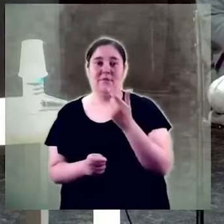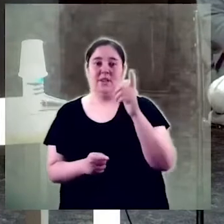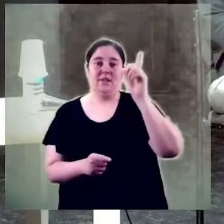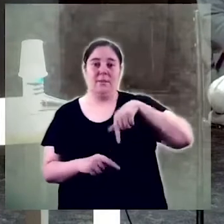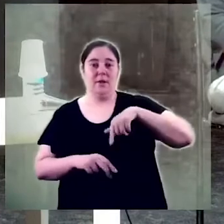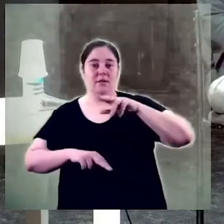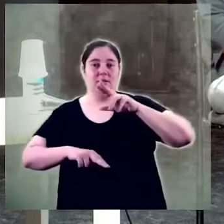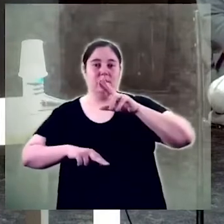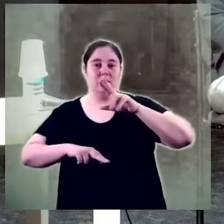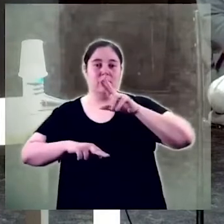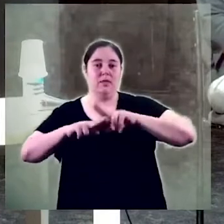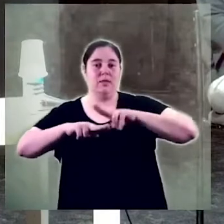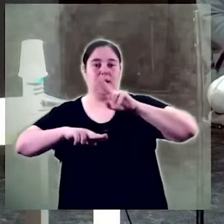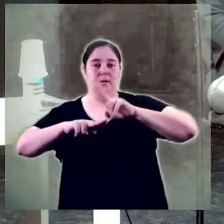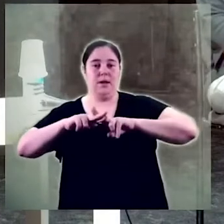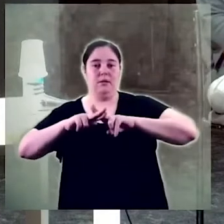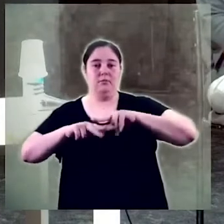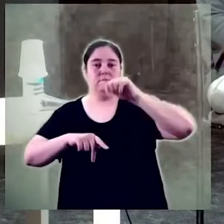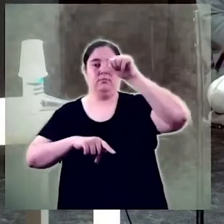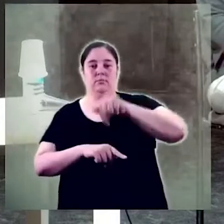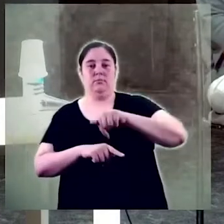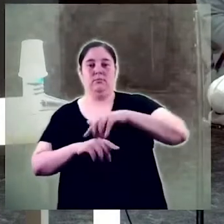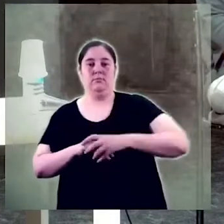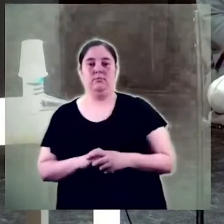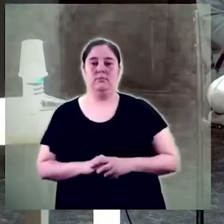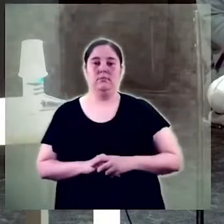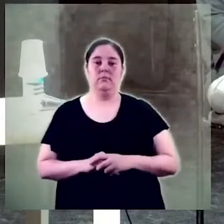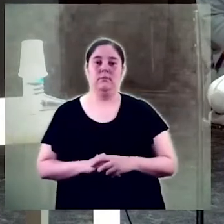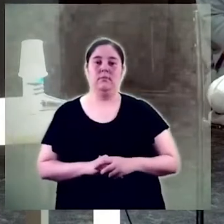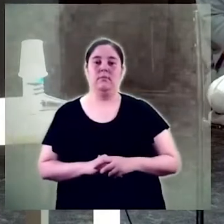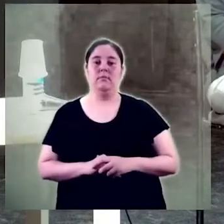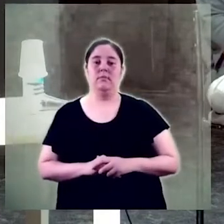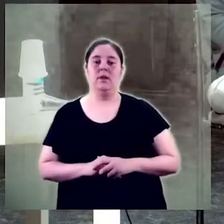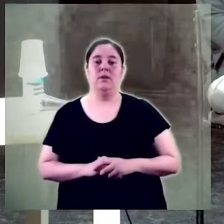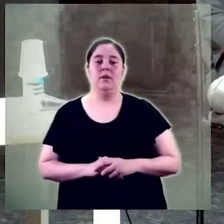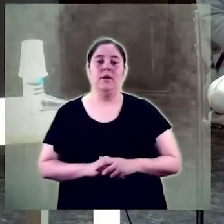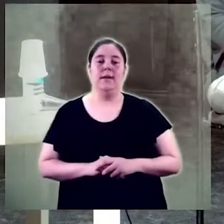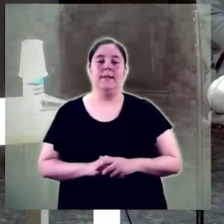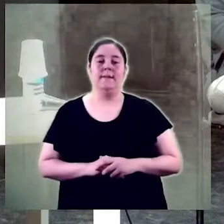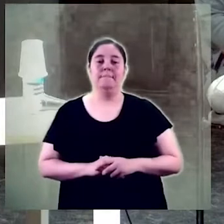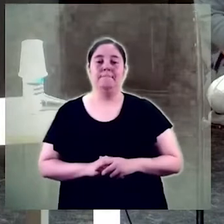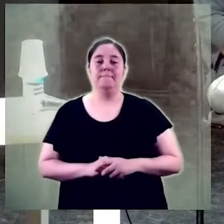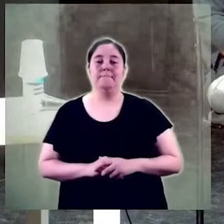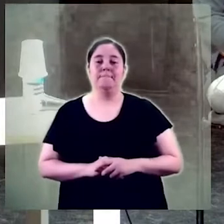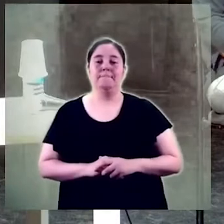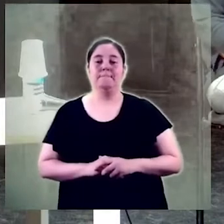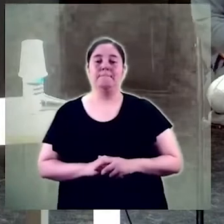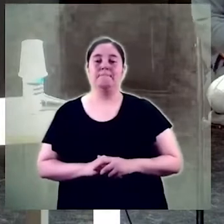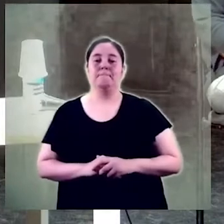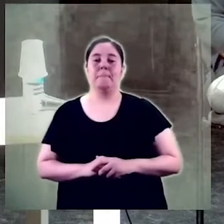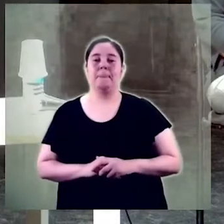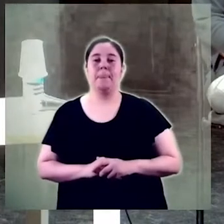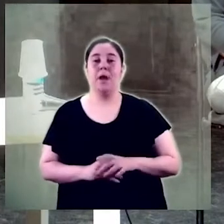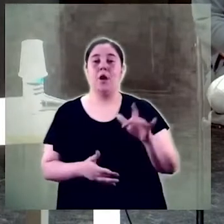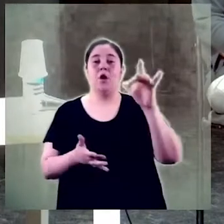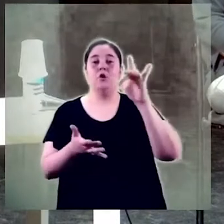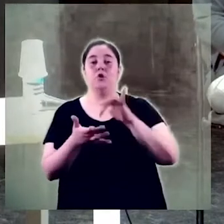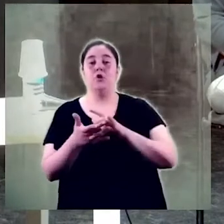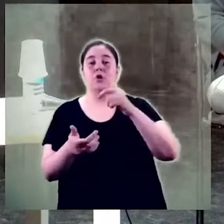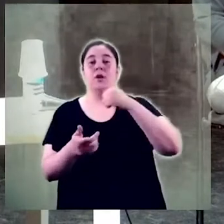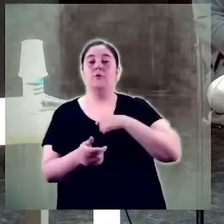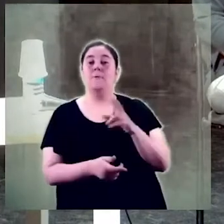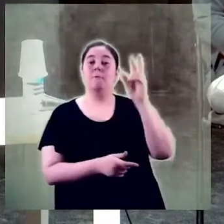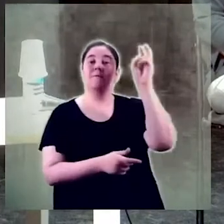també, perquè crec que en aquesta celebració Mery té una part fonamental. Quan vine a la Facultat